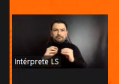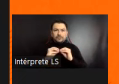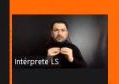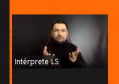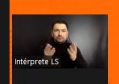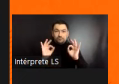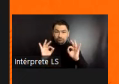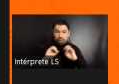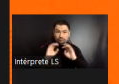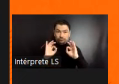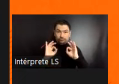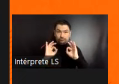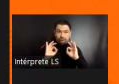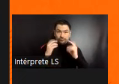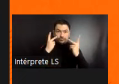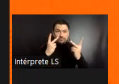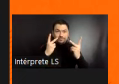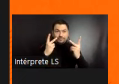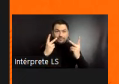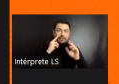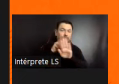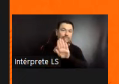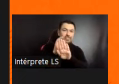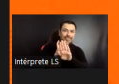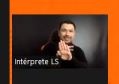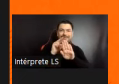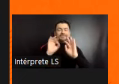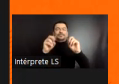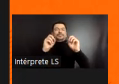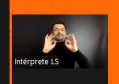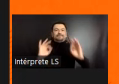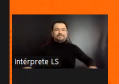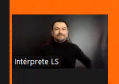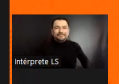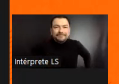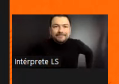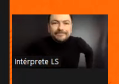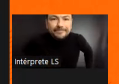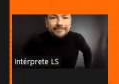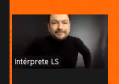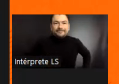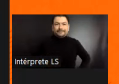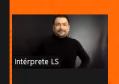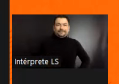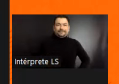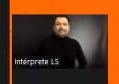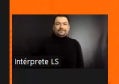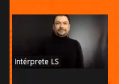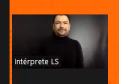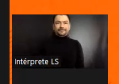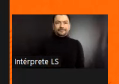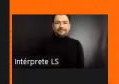veamos. Bueno, me alegra mucho estar aquí. Quiero agradecerles a todos, Ambro, por